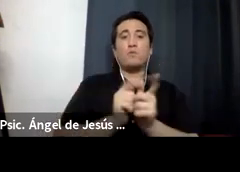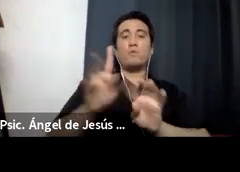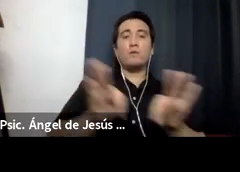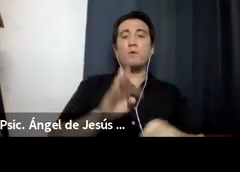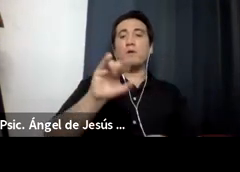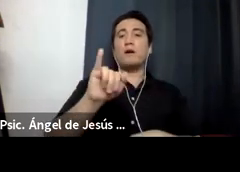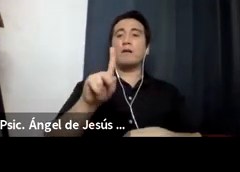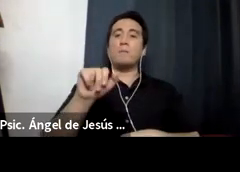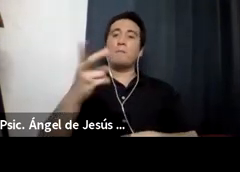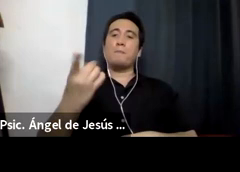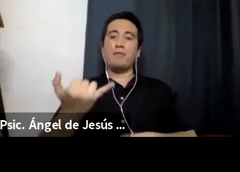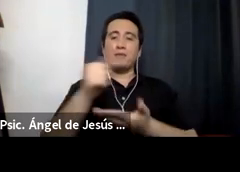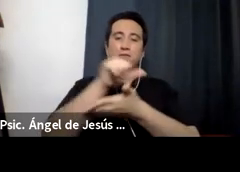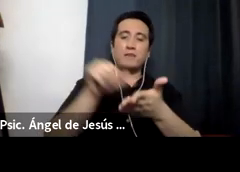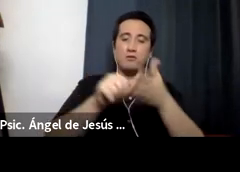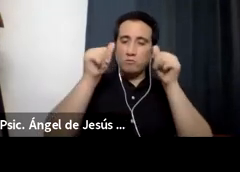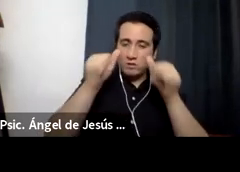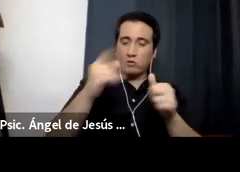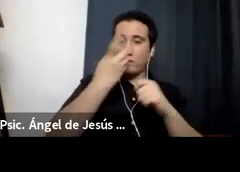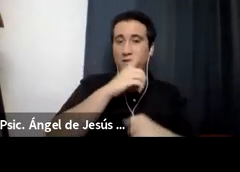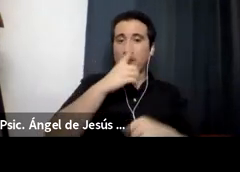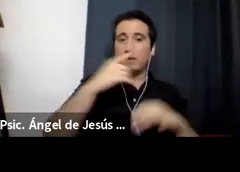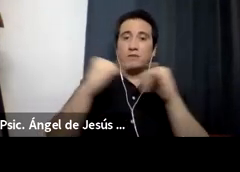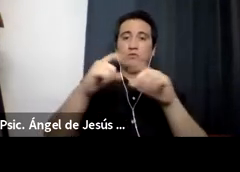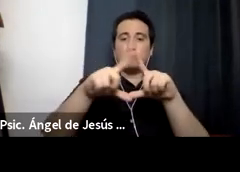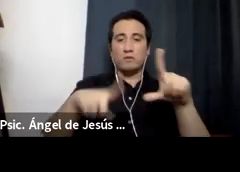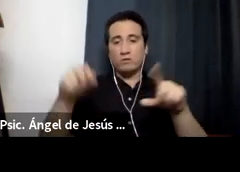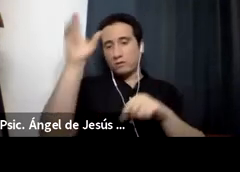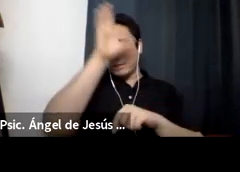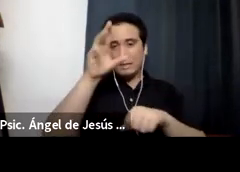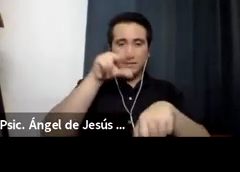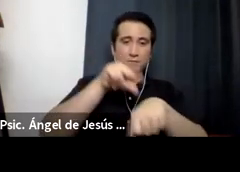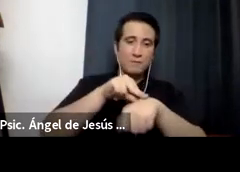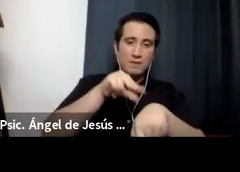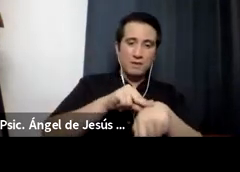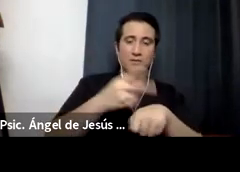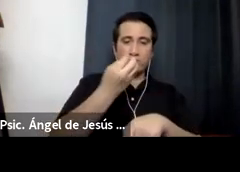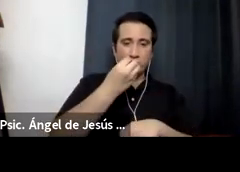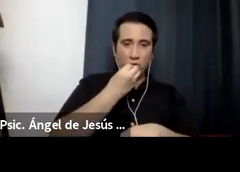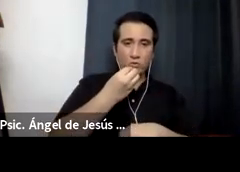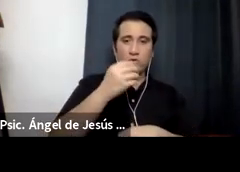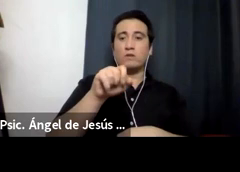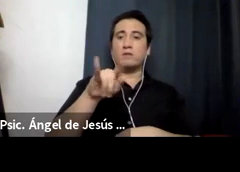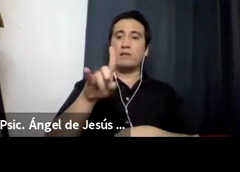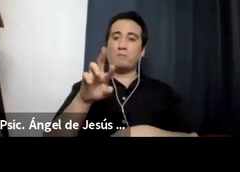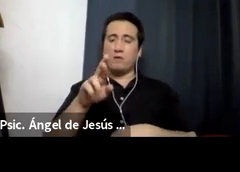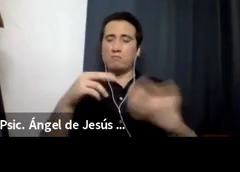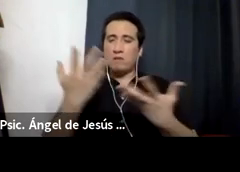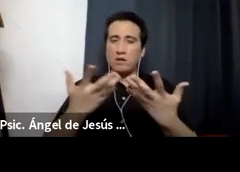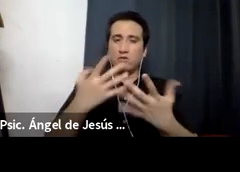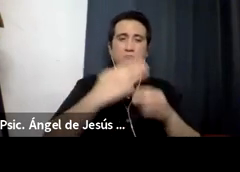Centro de Atención a la Diabetes del Instituto Nacional de Ciencias Médicas y Nutrición, Salvador Subirán, ha hecho unos